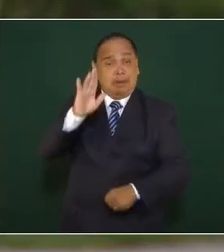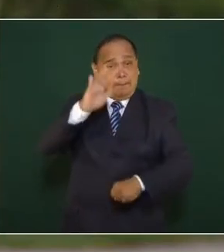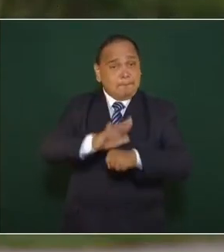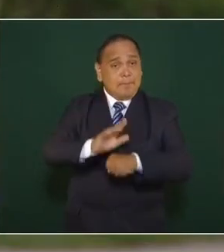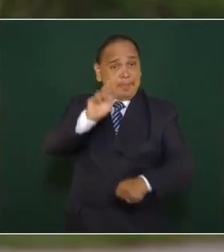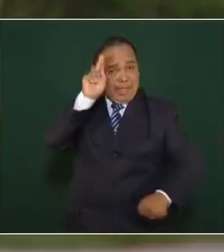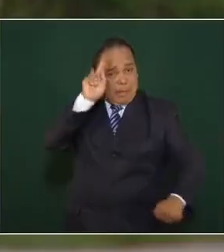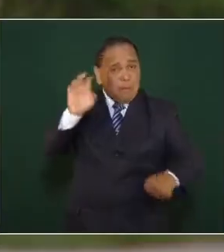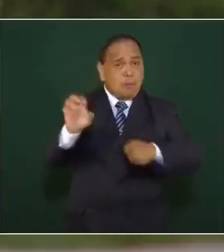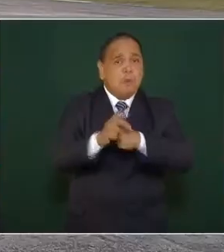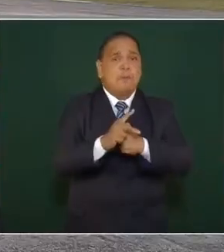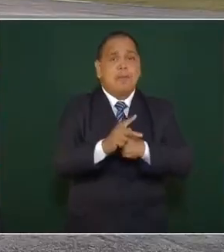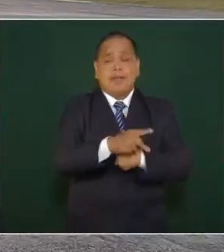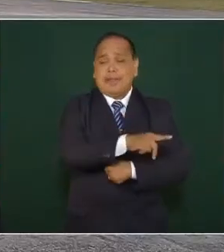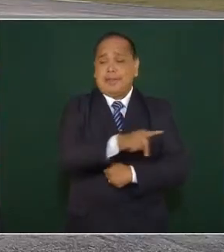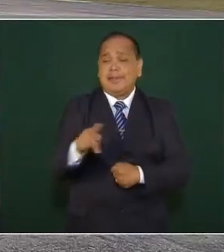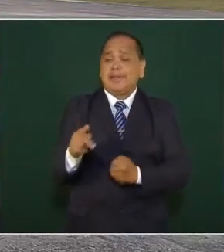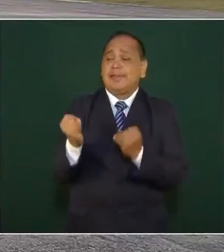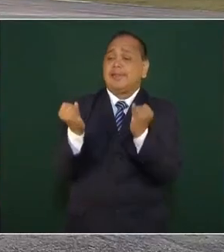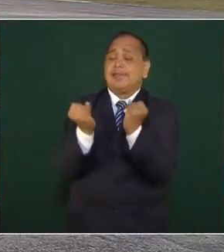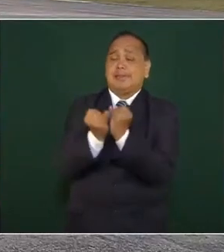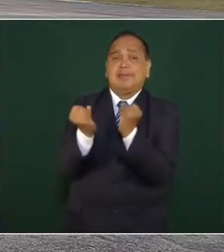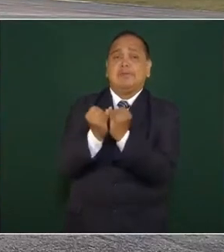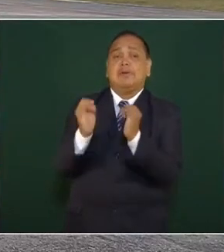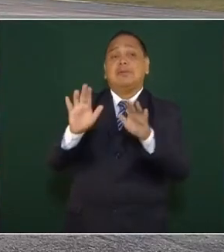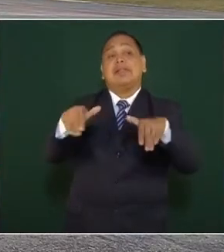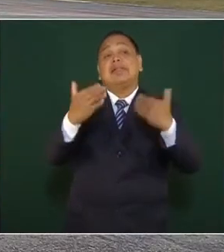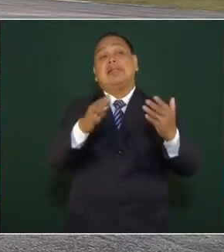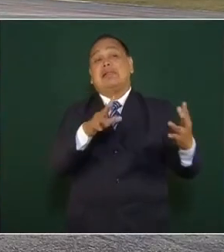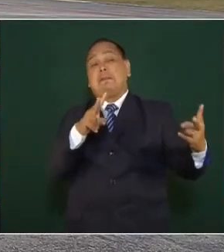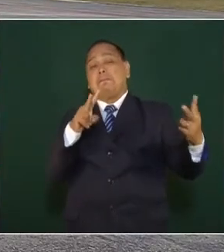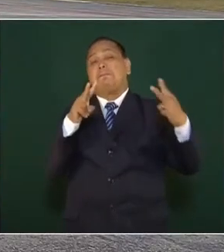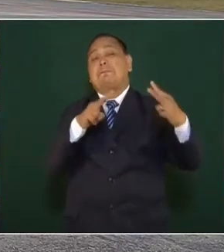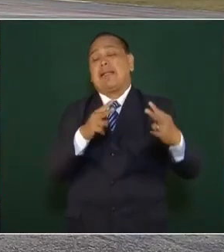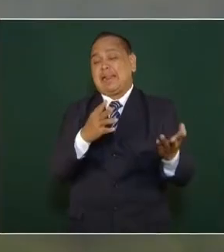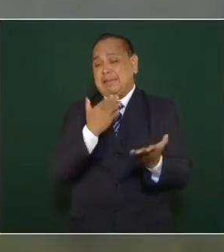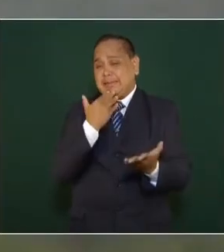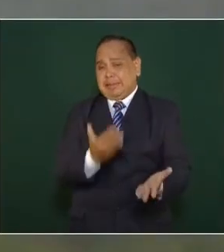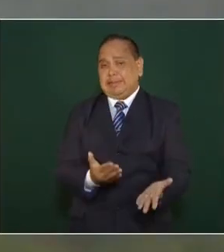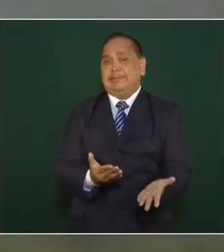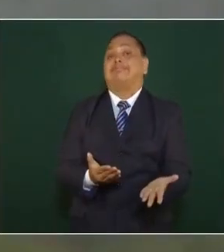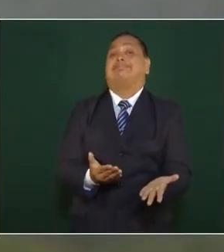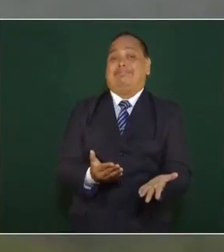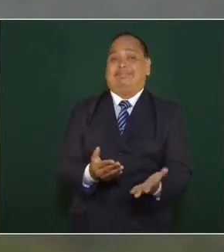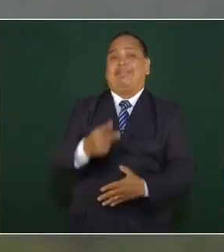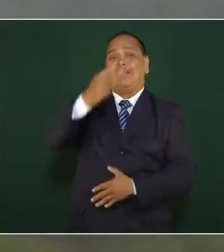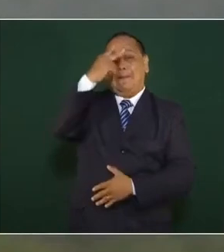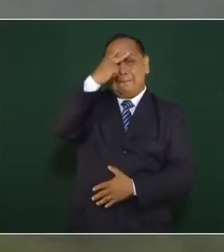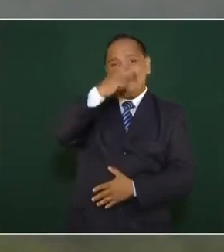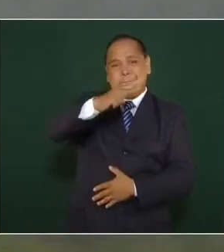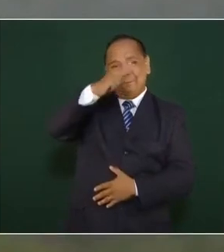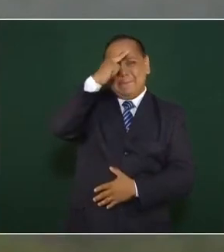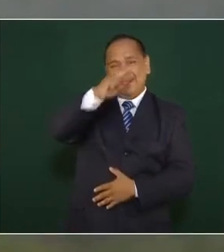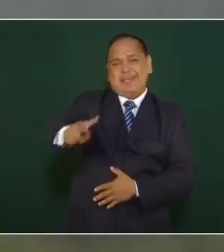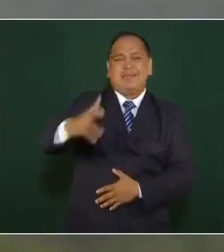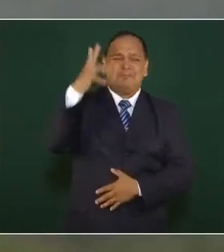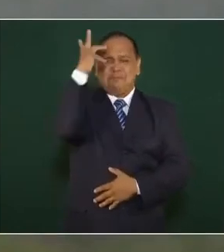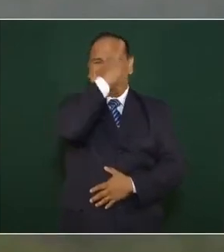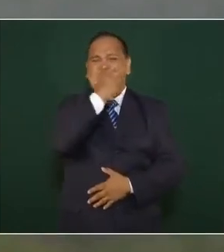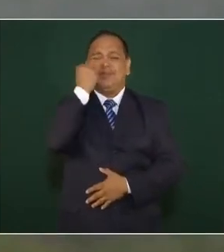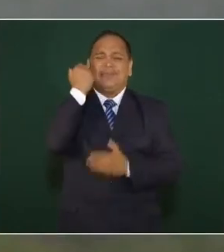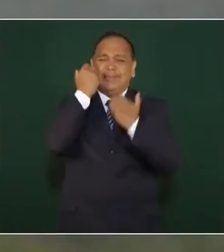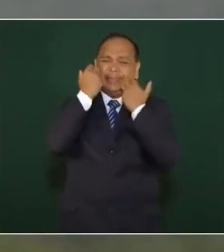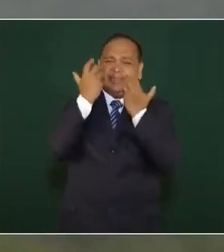ambiciones expansionistas del vecino poderoso. México lindo y querido, como le cantan aquí y también en